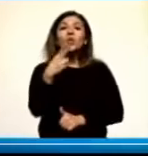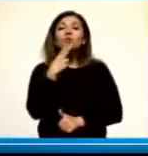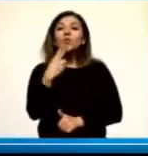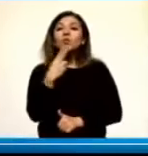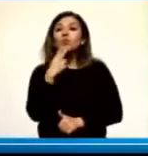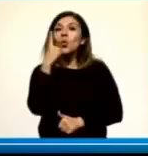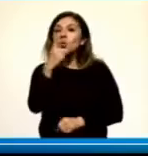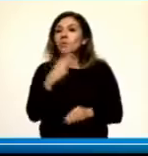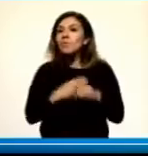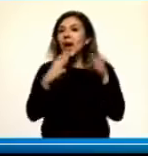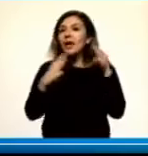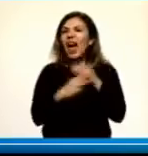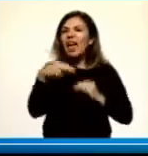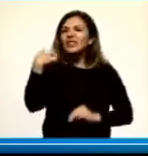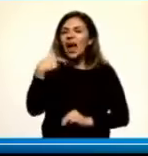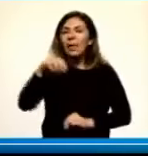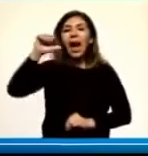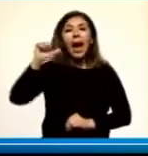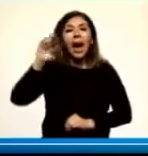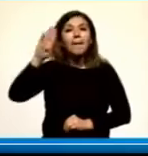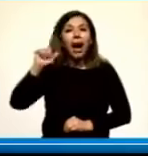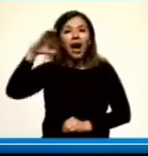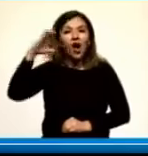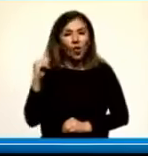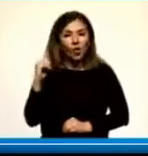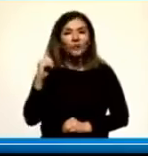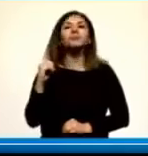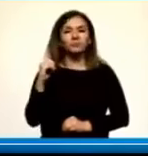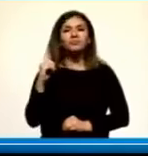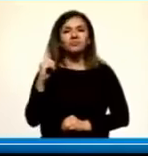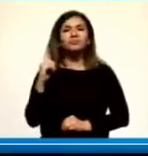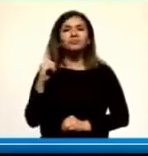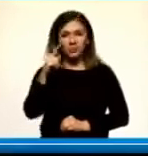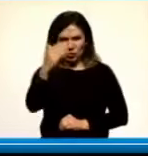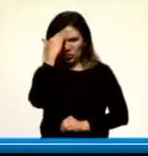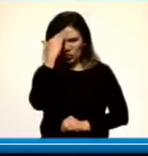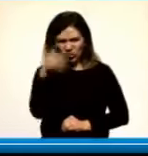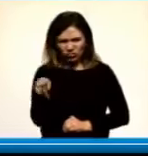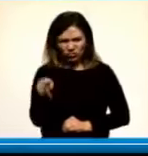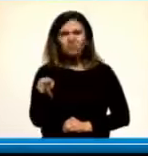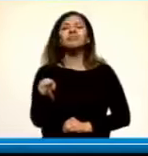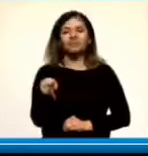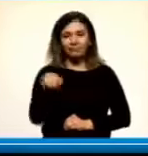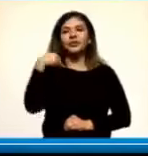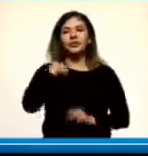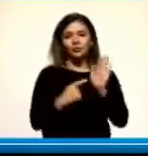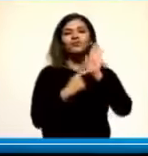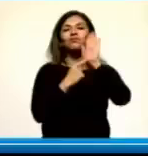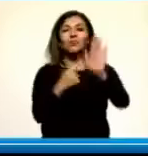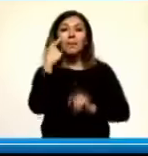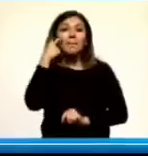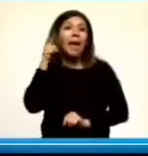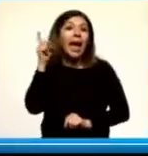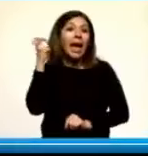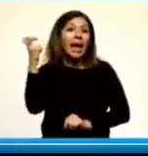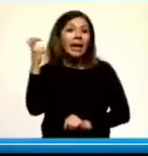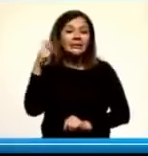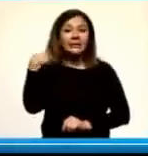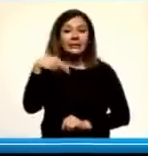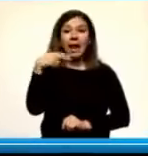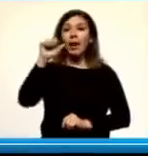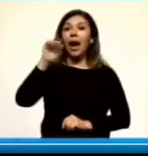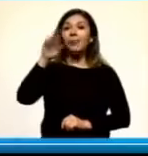herramienta que se llama ábaco. ¿Conoces el ábaco? Pues aquí te muestro a nuestro amigo el